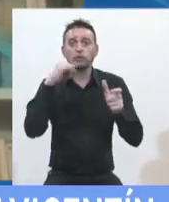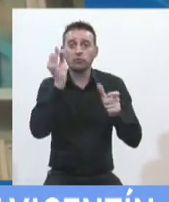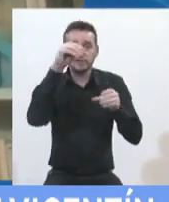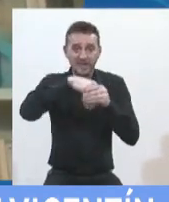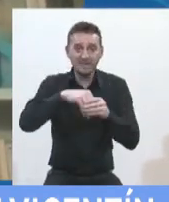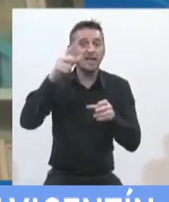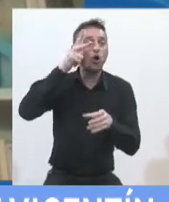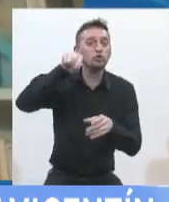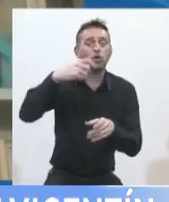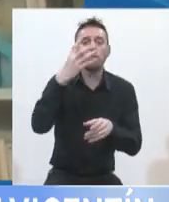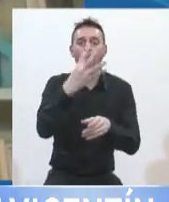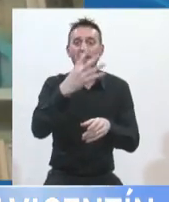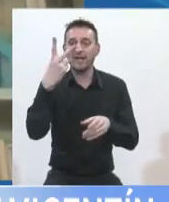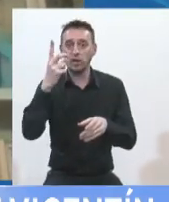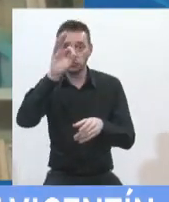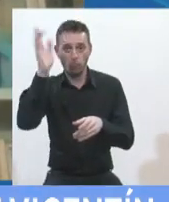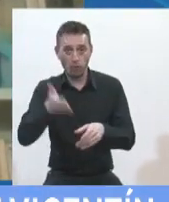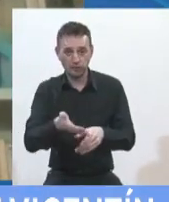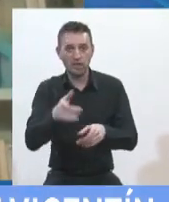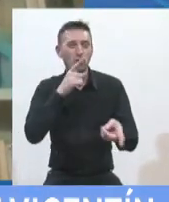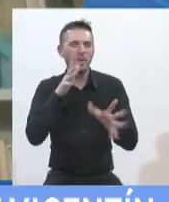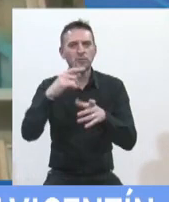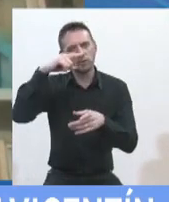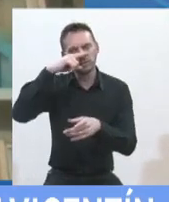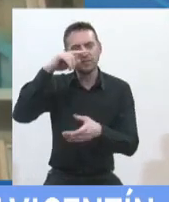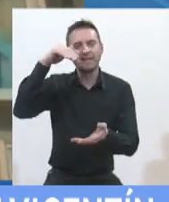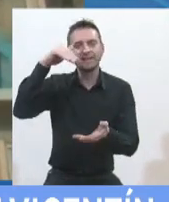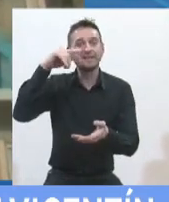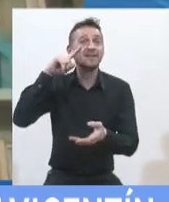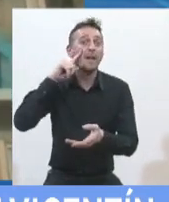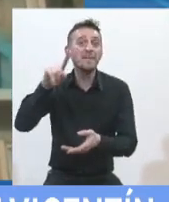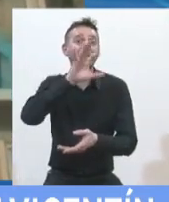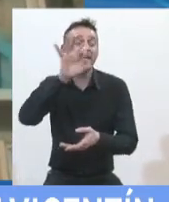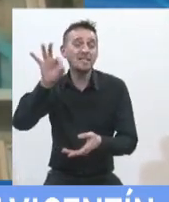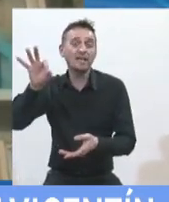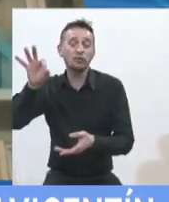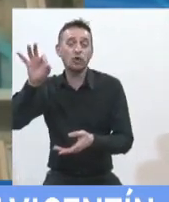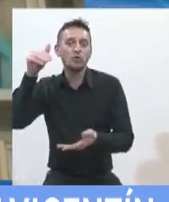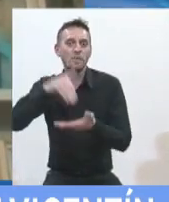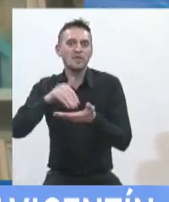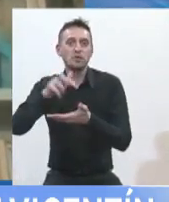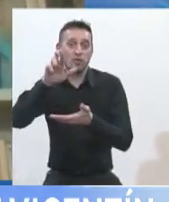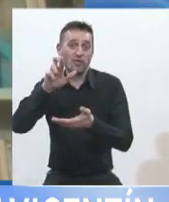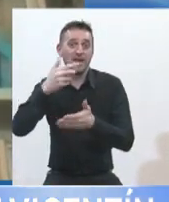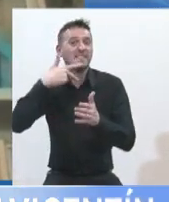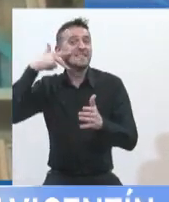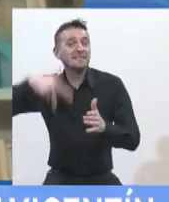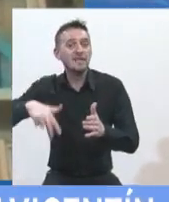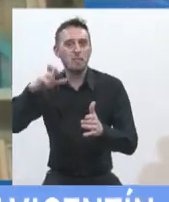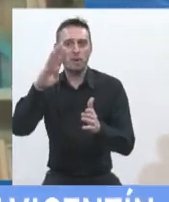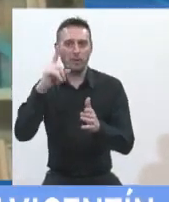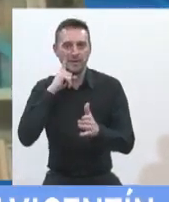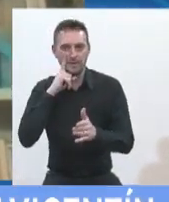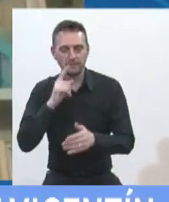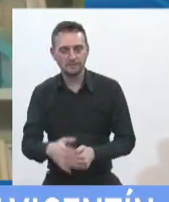8,42 por ciento equivalente a 7 mil 800 millones dólares a valor de hoy si lo descontamos por la tasa del pib